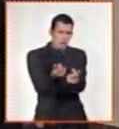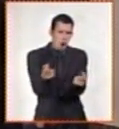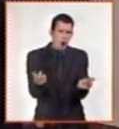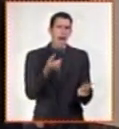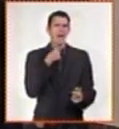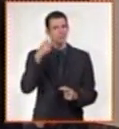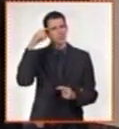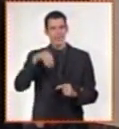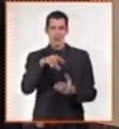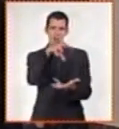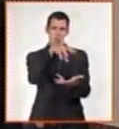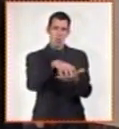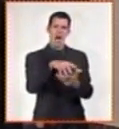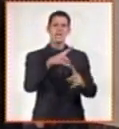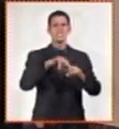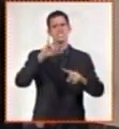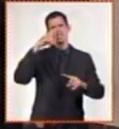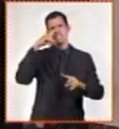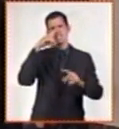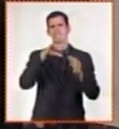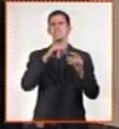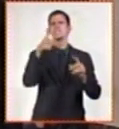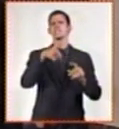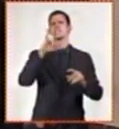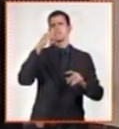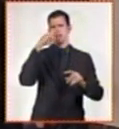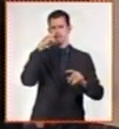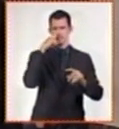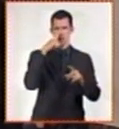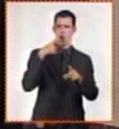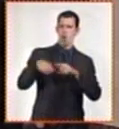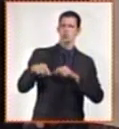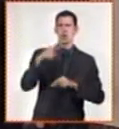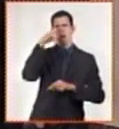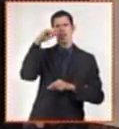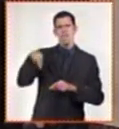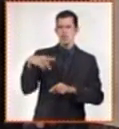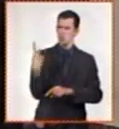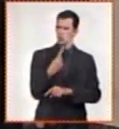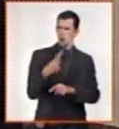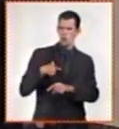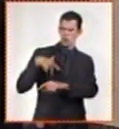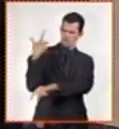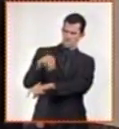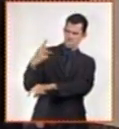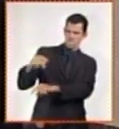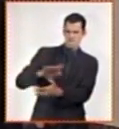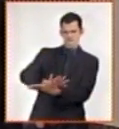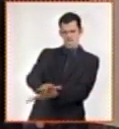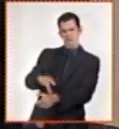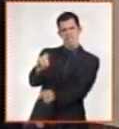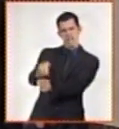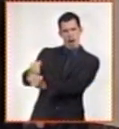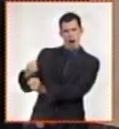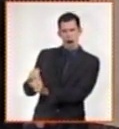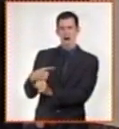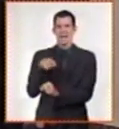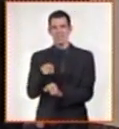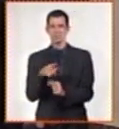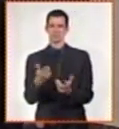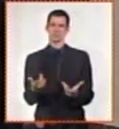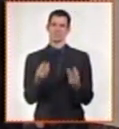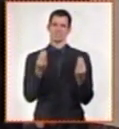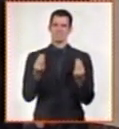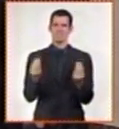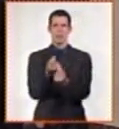los trabajos forzados, la trampa de deuda de Franja y Ruta, refutamos firmemente con la realidad.